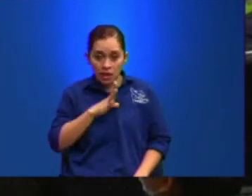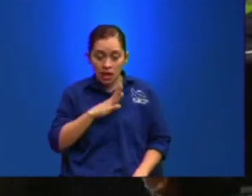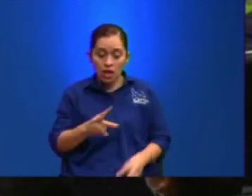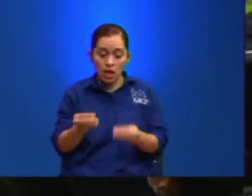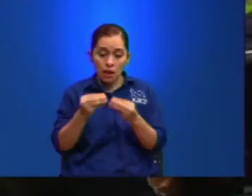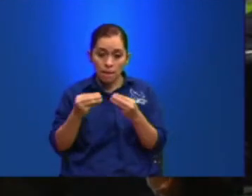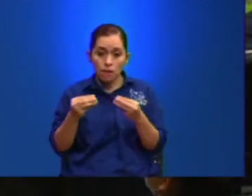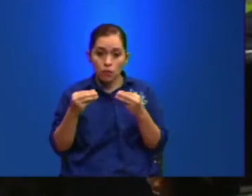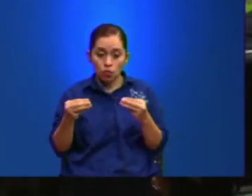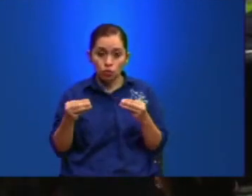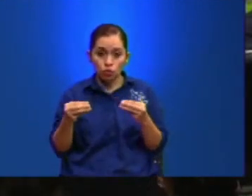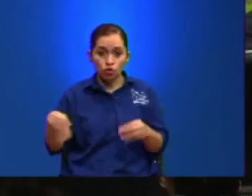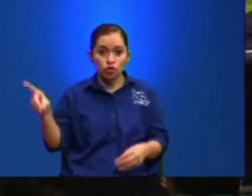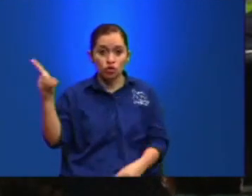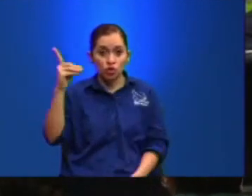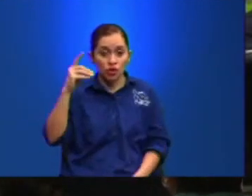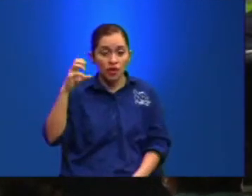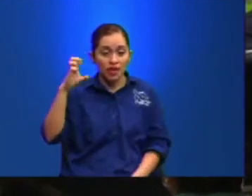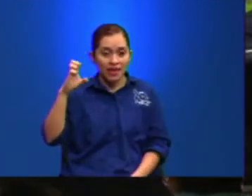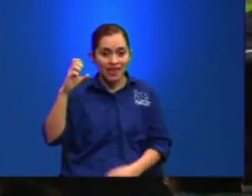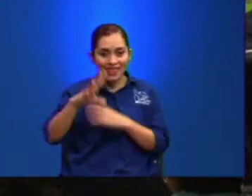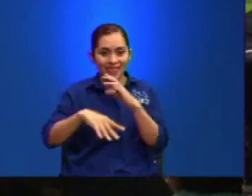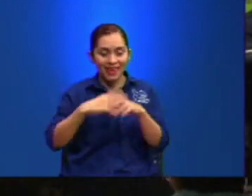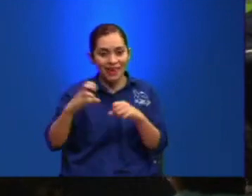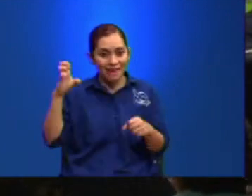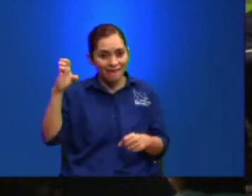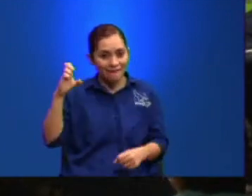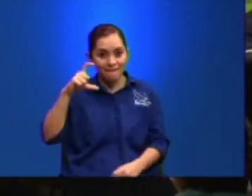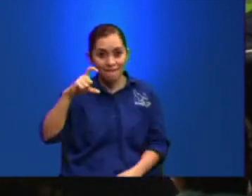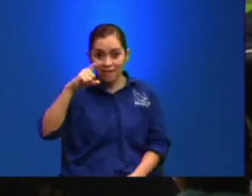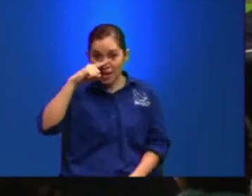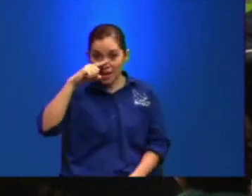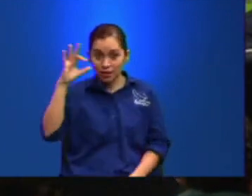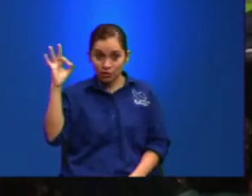usted no sólo el que está la parte de tiene un montón de efectos